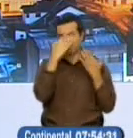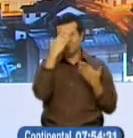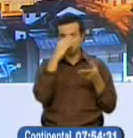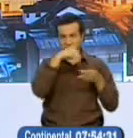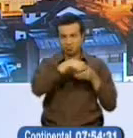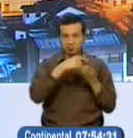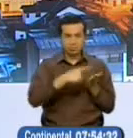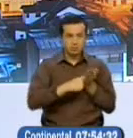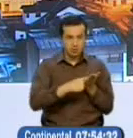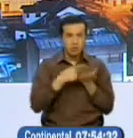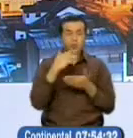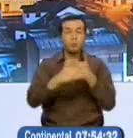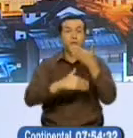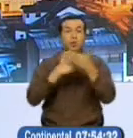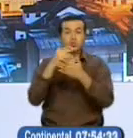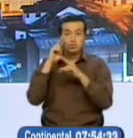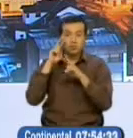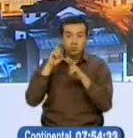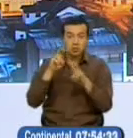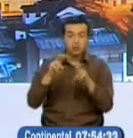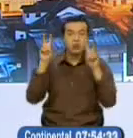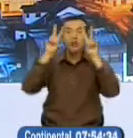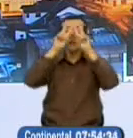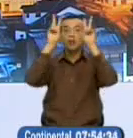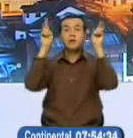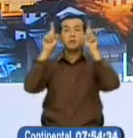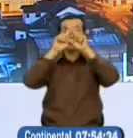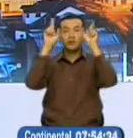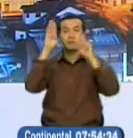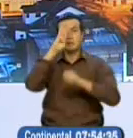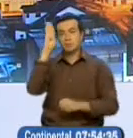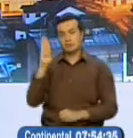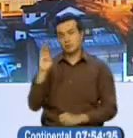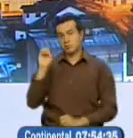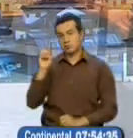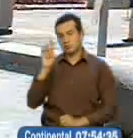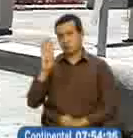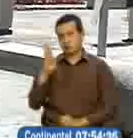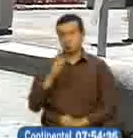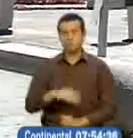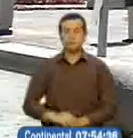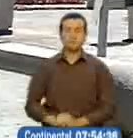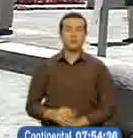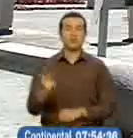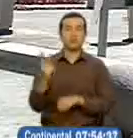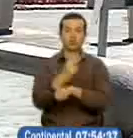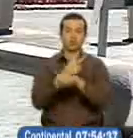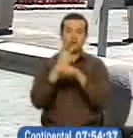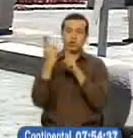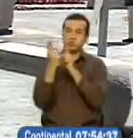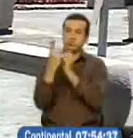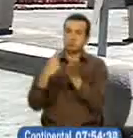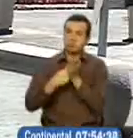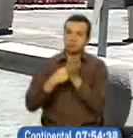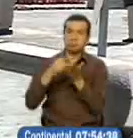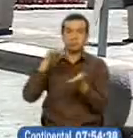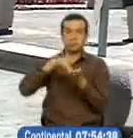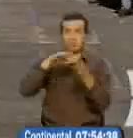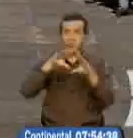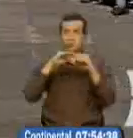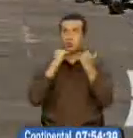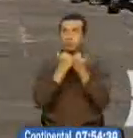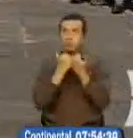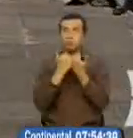encuentro fue analizar los procesos de indagación dentro del caso Odebrecht. Dos horas duró el encuentro entre los miembros de la